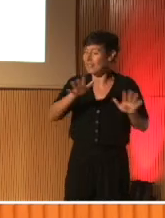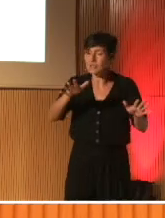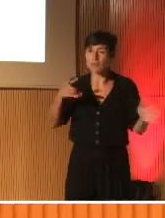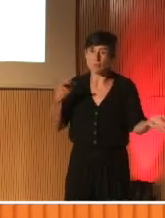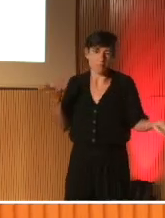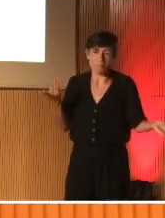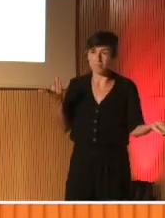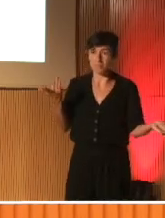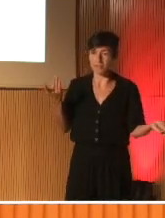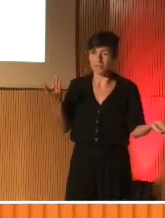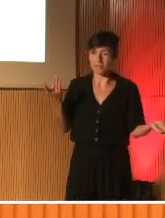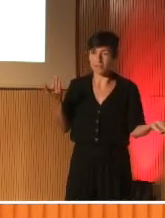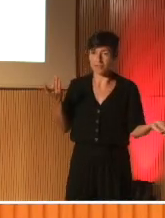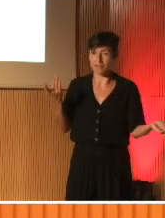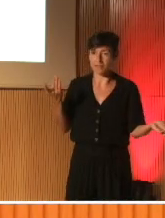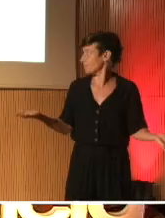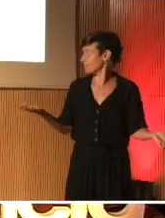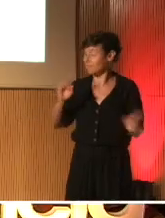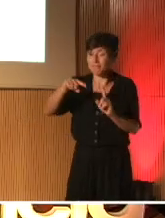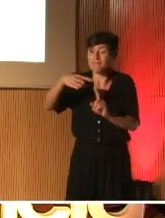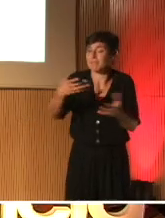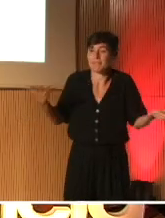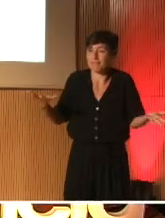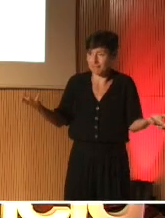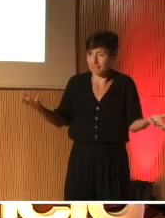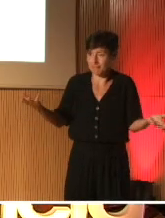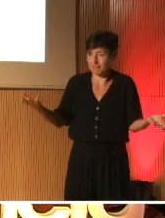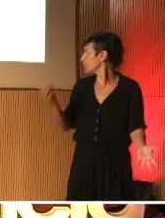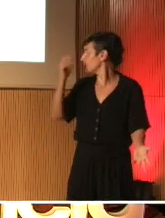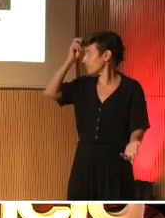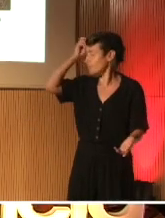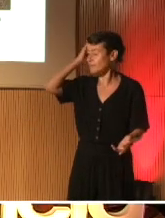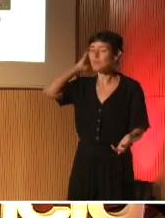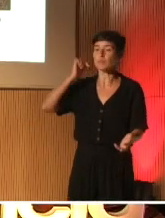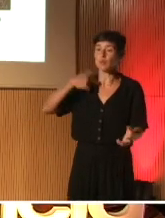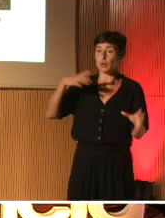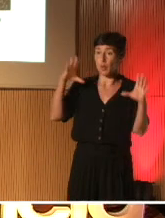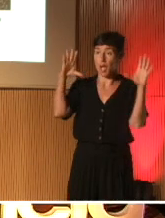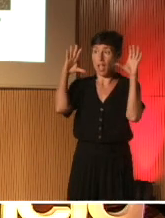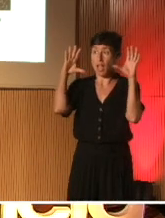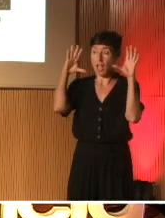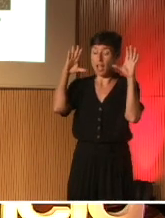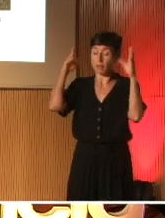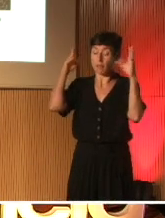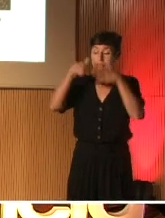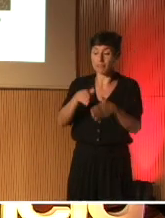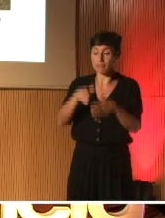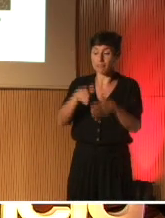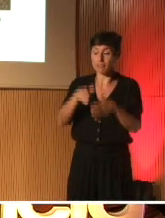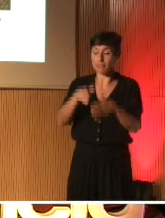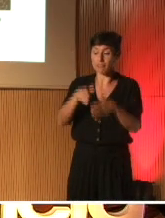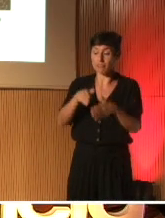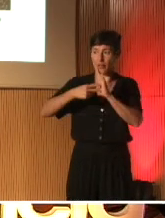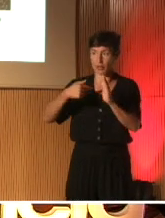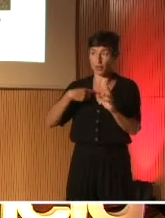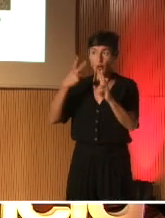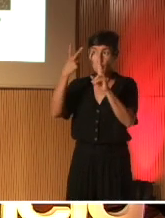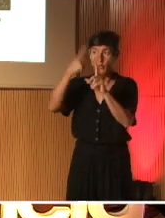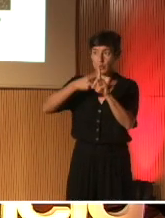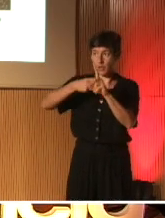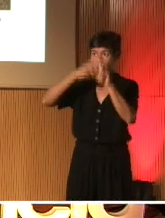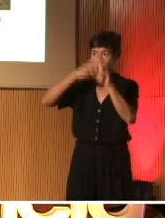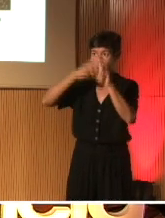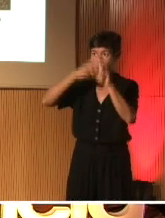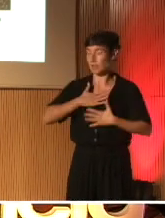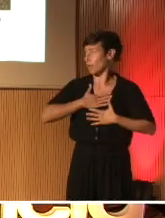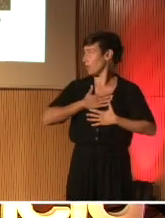sirve pues hoy voy a centrarme en un par de técnicas que de hecho utilizo dentro de investigación el análisis de la luz que